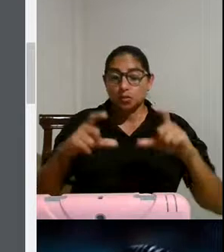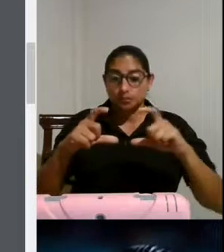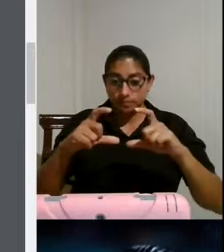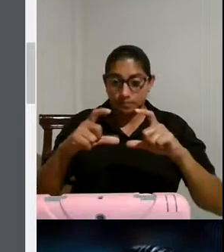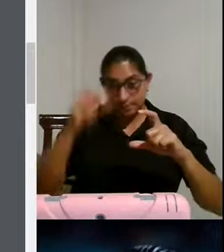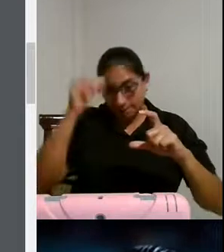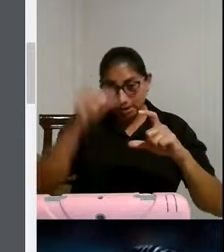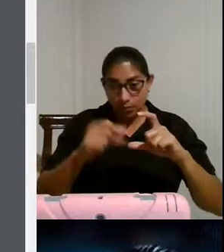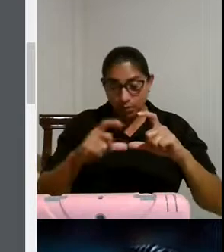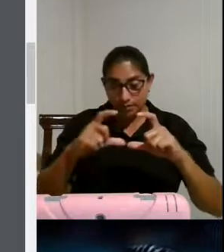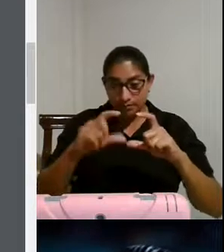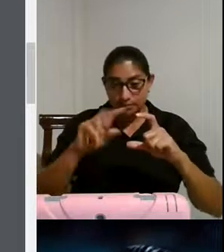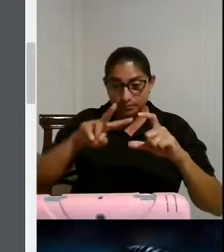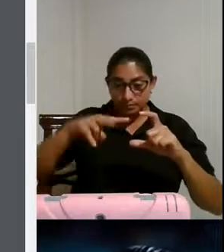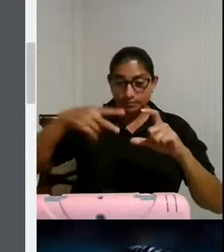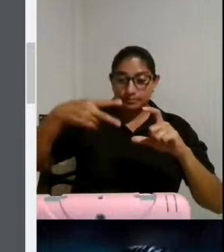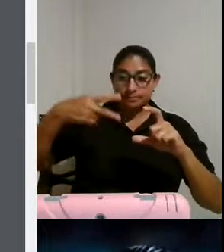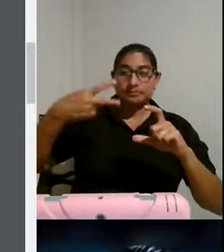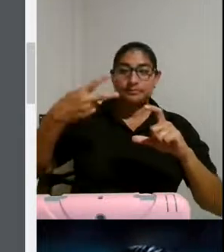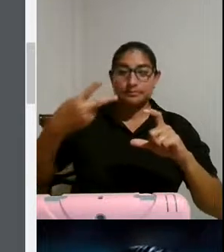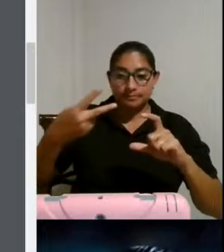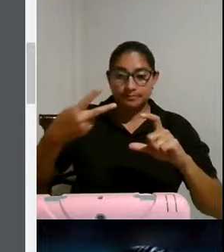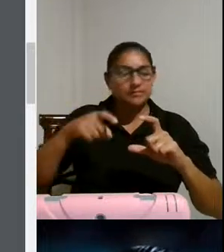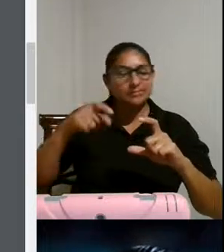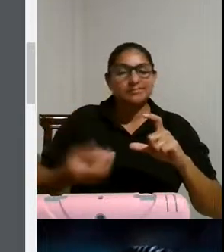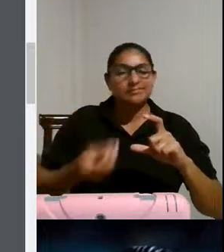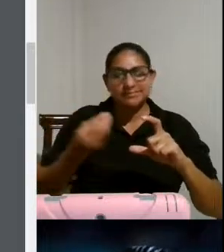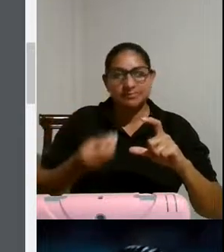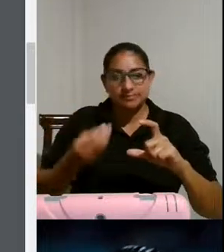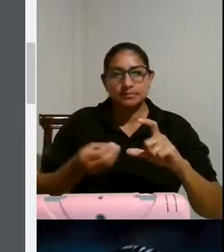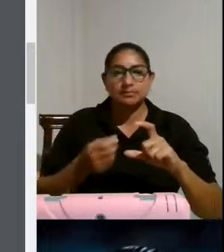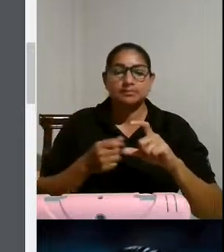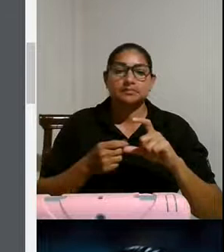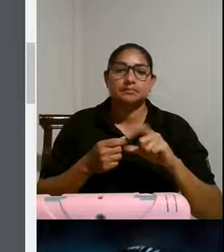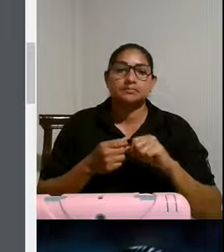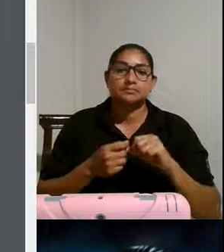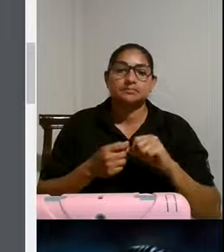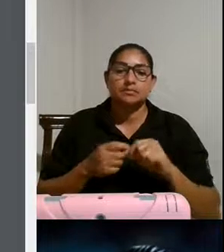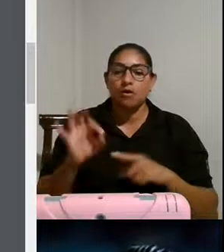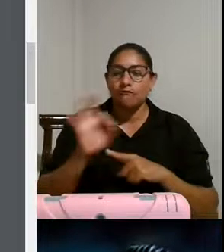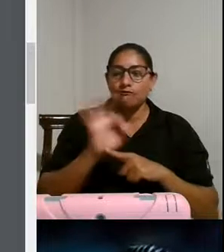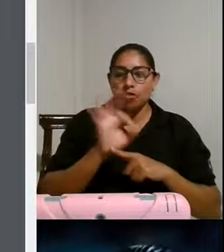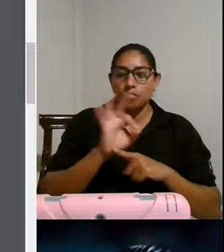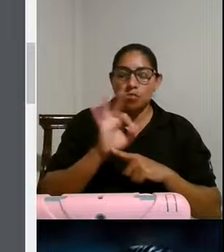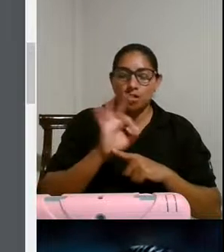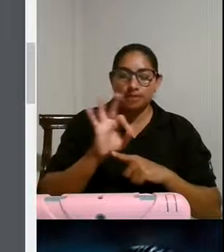y la elevamos a la 2, tenemos que hacer la primera fórmula notable.